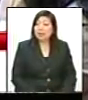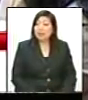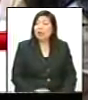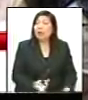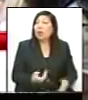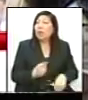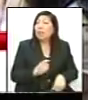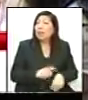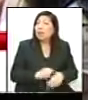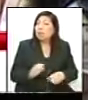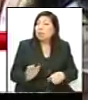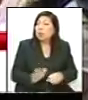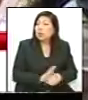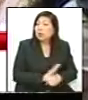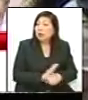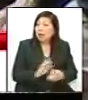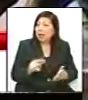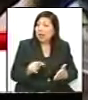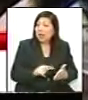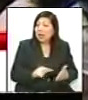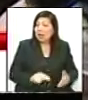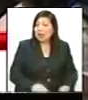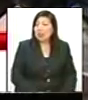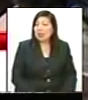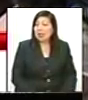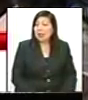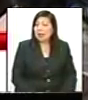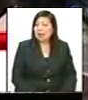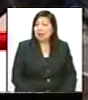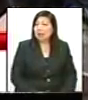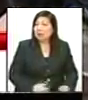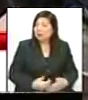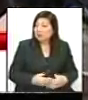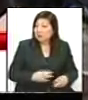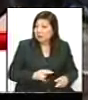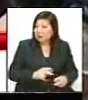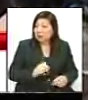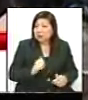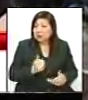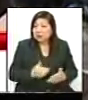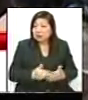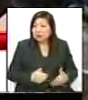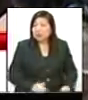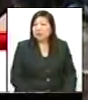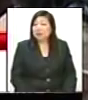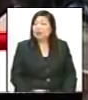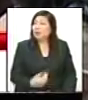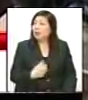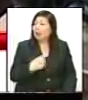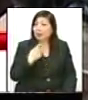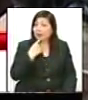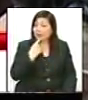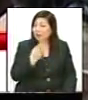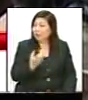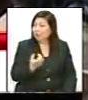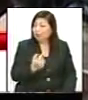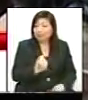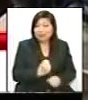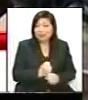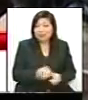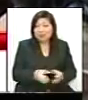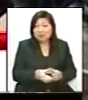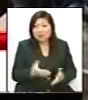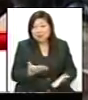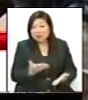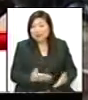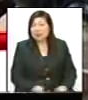tiempo suficiente para leer en todos los aportes? Se ven de manera más amplia. No estoy diciendo que esta comisión trabaje a paso